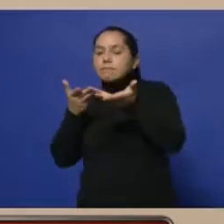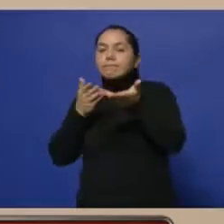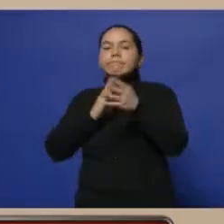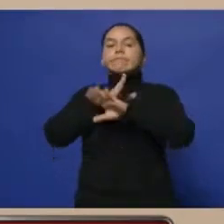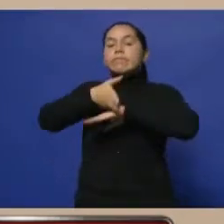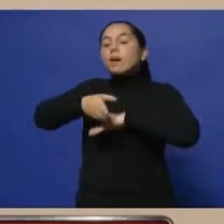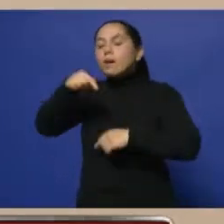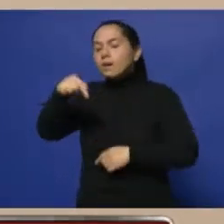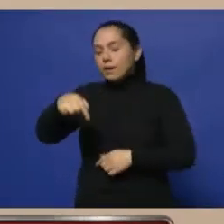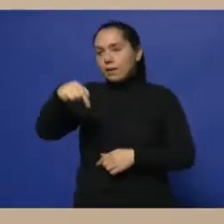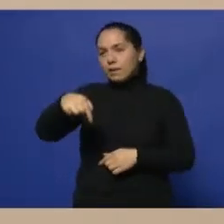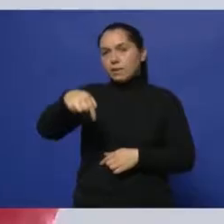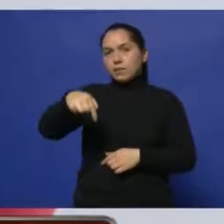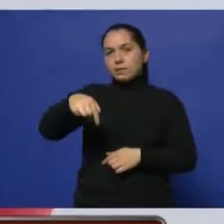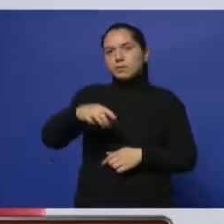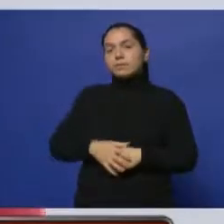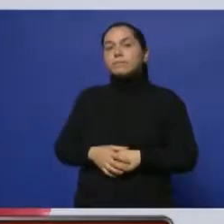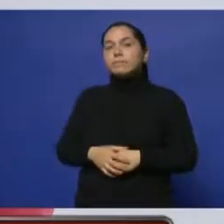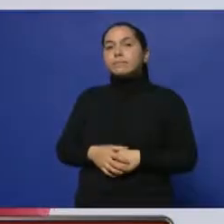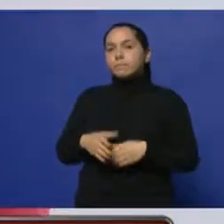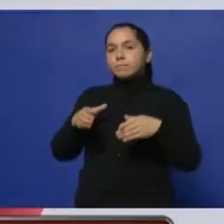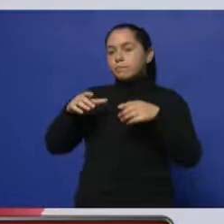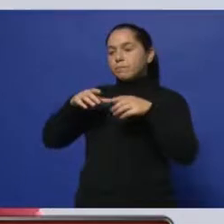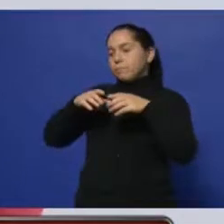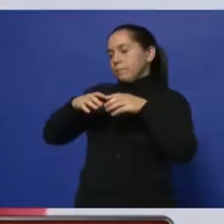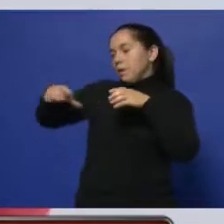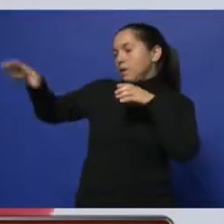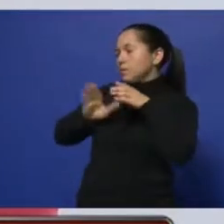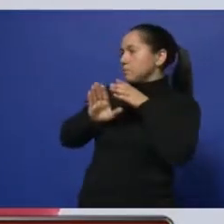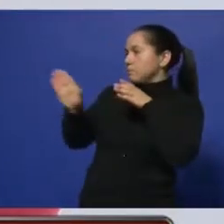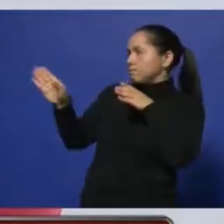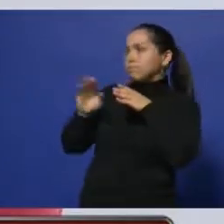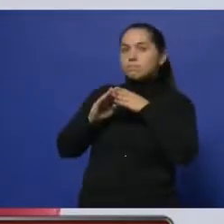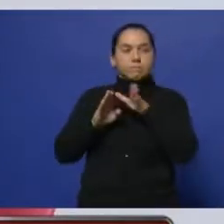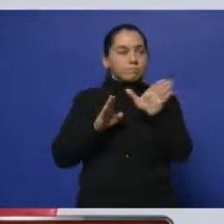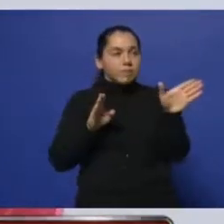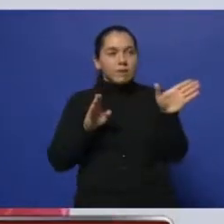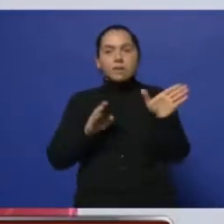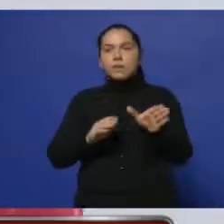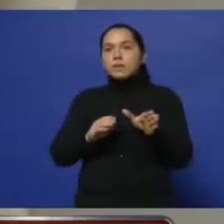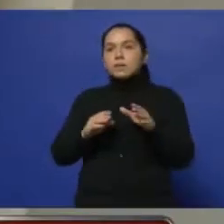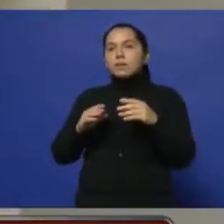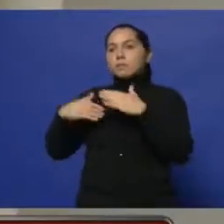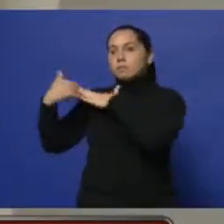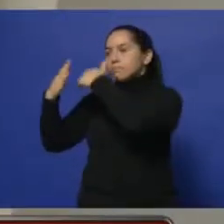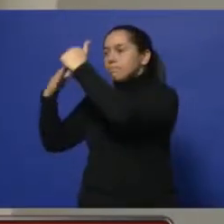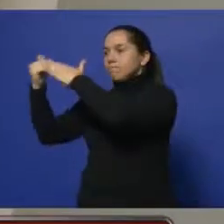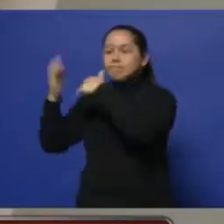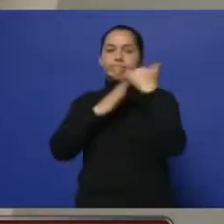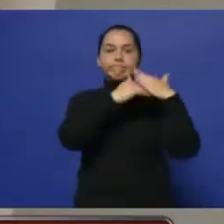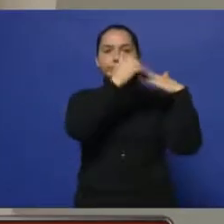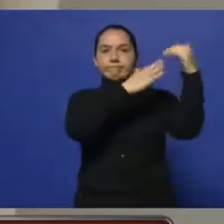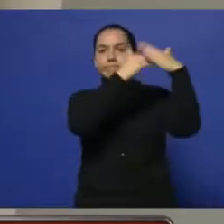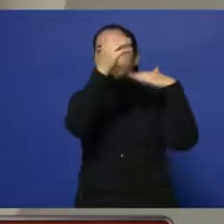están justamente en eje con una galería cuyas fundaciones se están construyendo y que es una